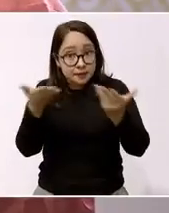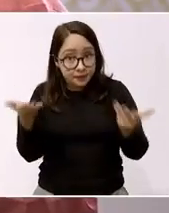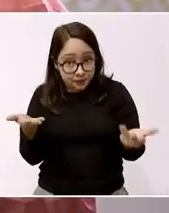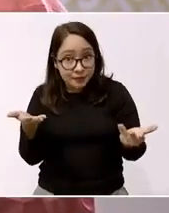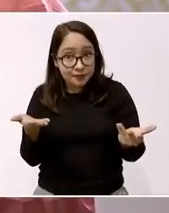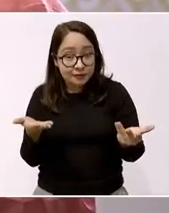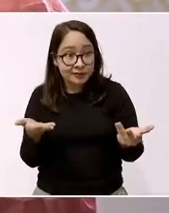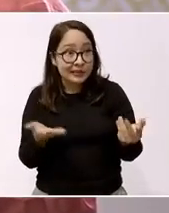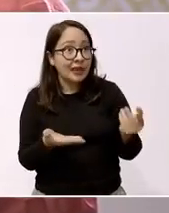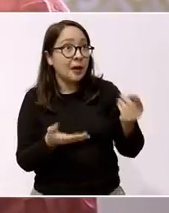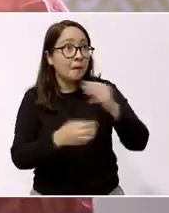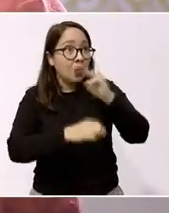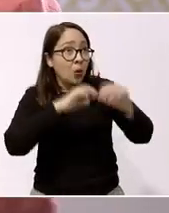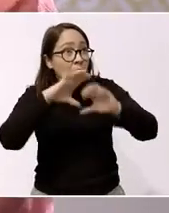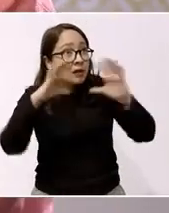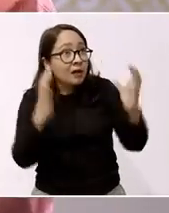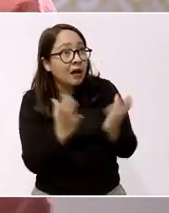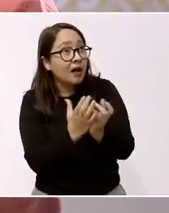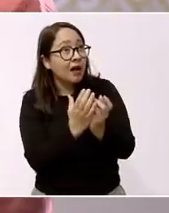con la inflación,